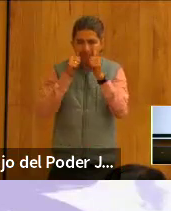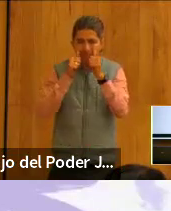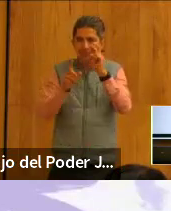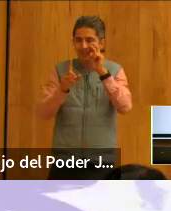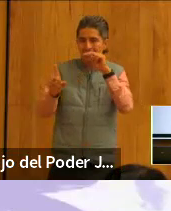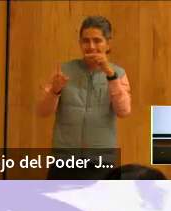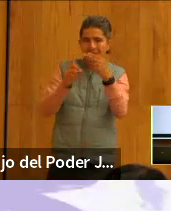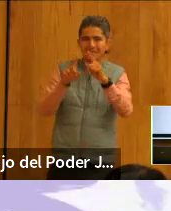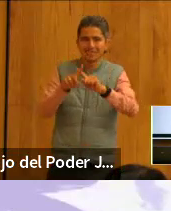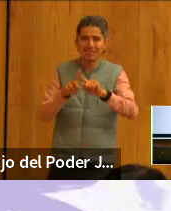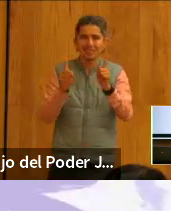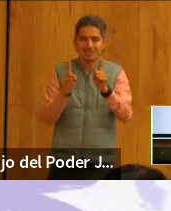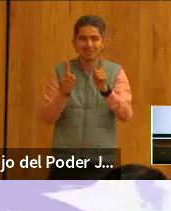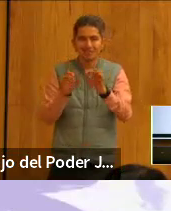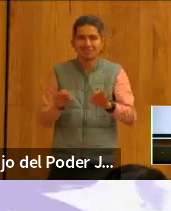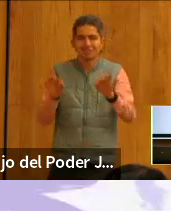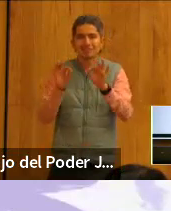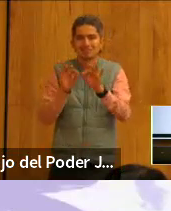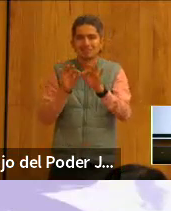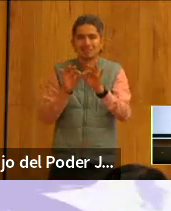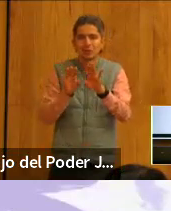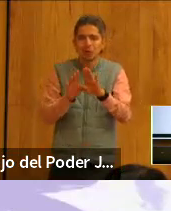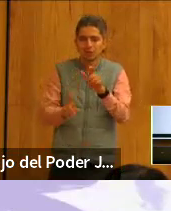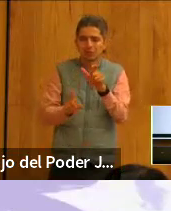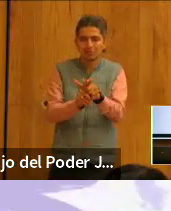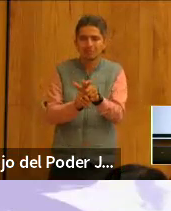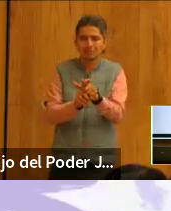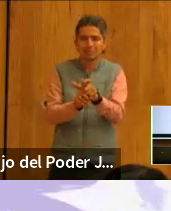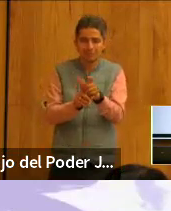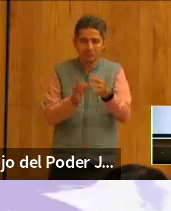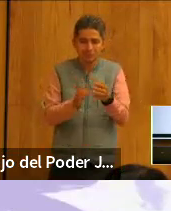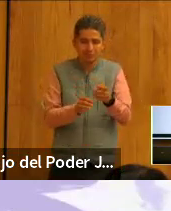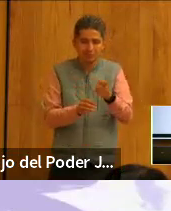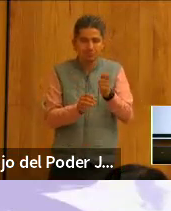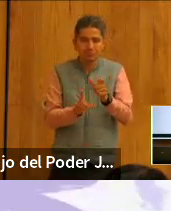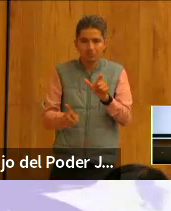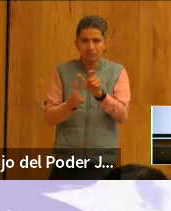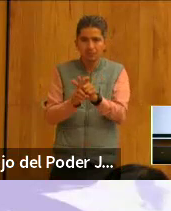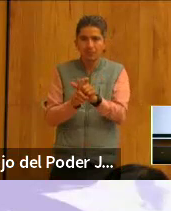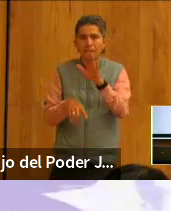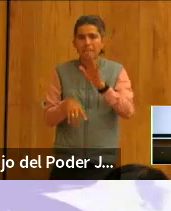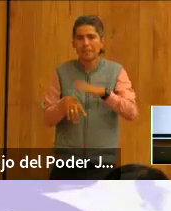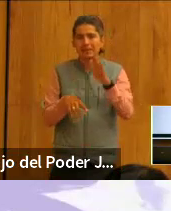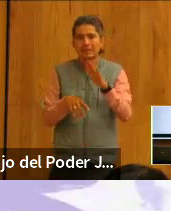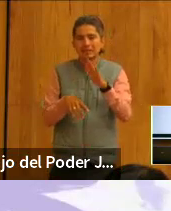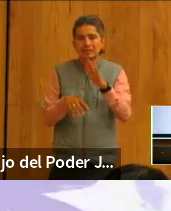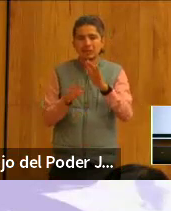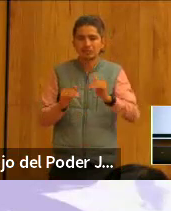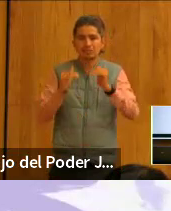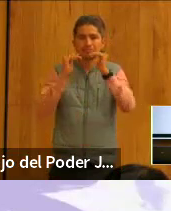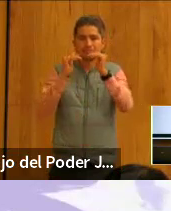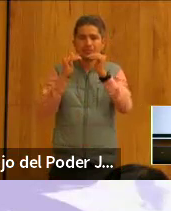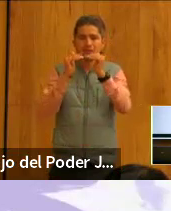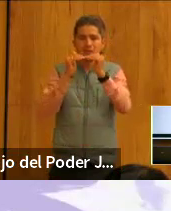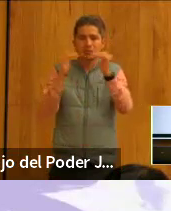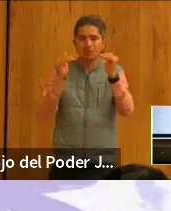enfoque diferenciado, una medida cautelar que viene a producir de mayor rango una desigualdad.